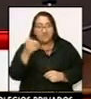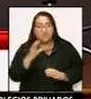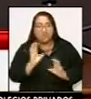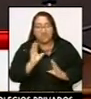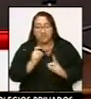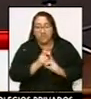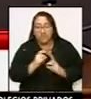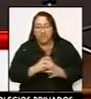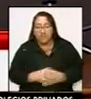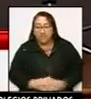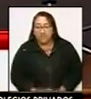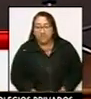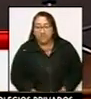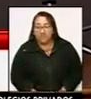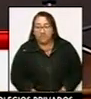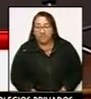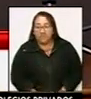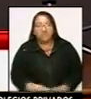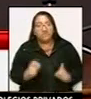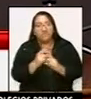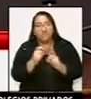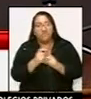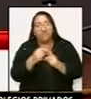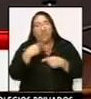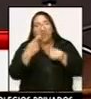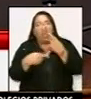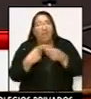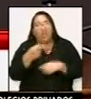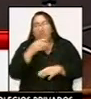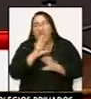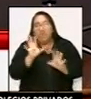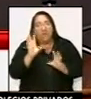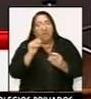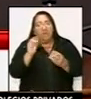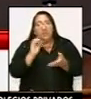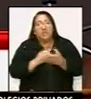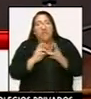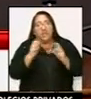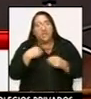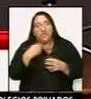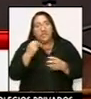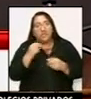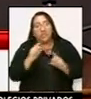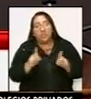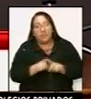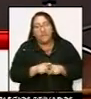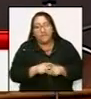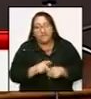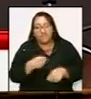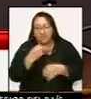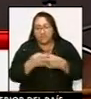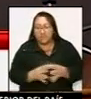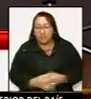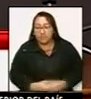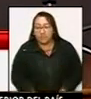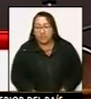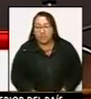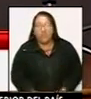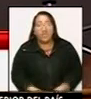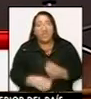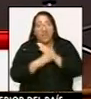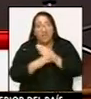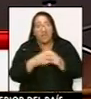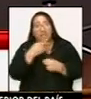la palabra. Pero bueno, son frases populistas, que muchas veces hay temas que están en boga y hay que decir que defendemos a